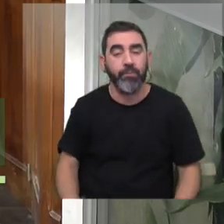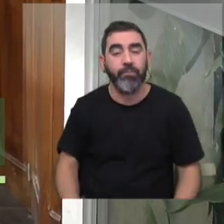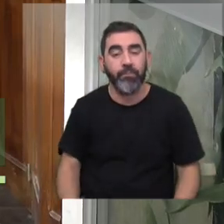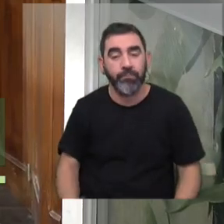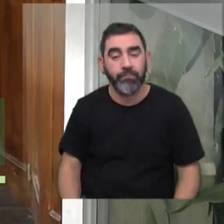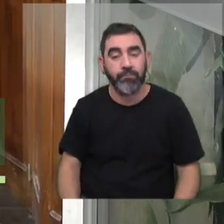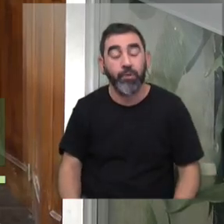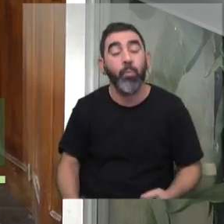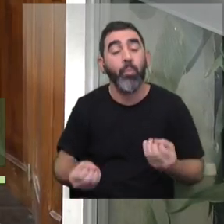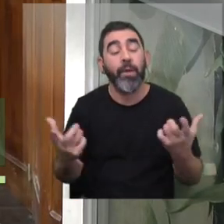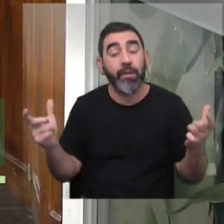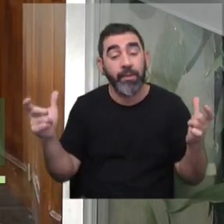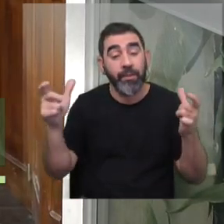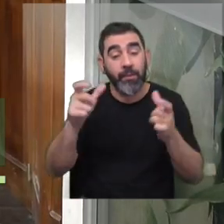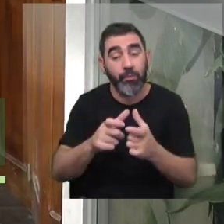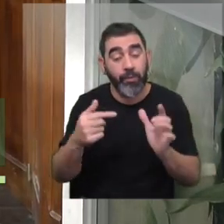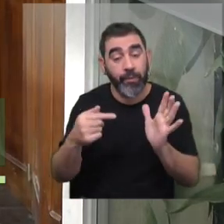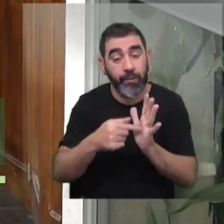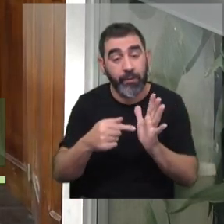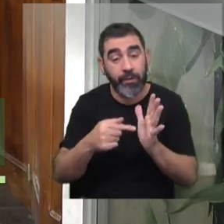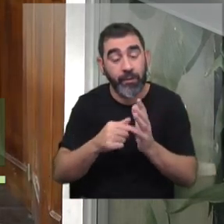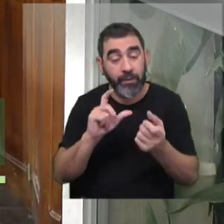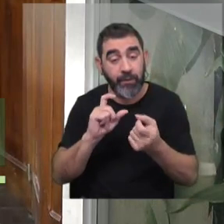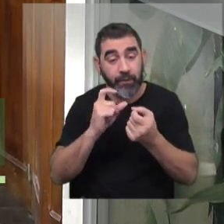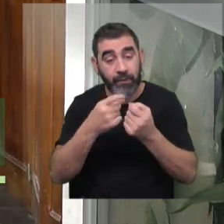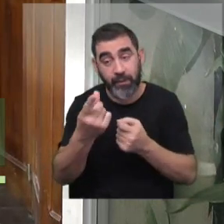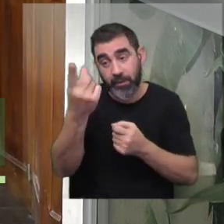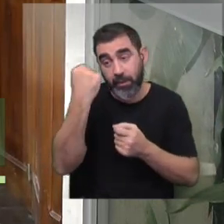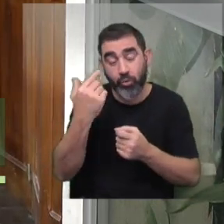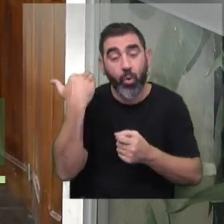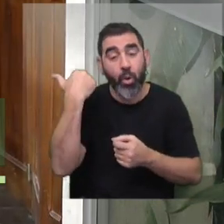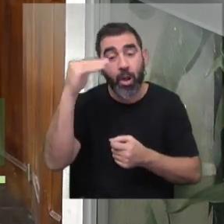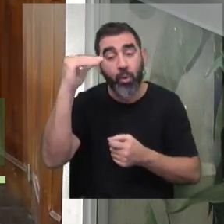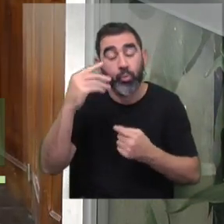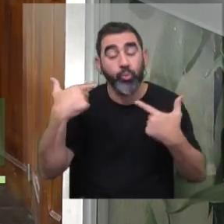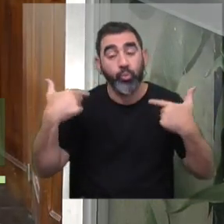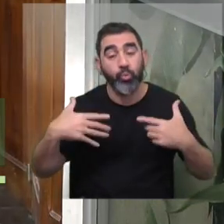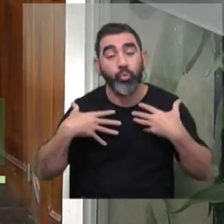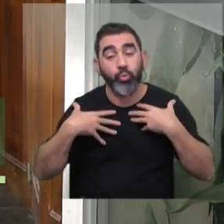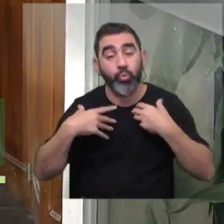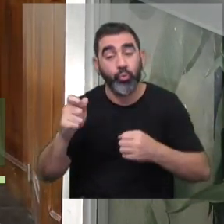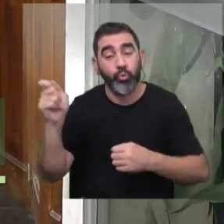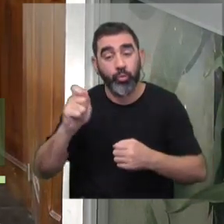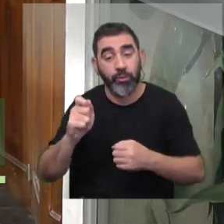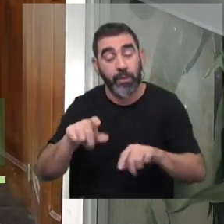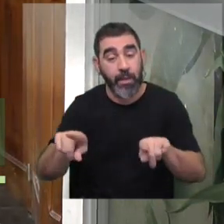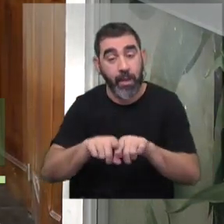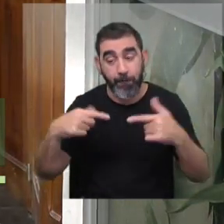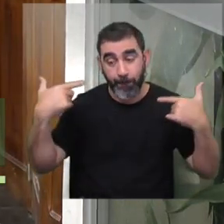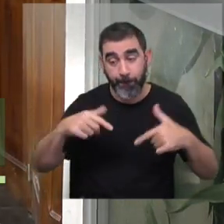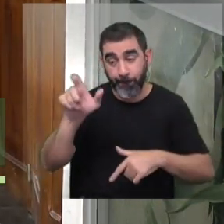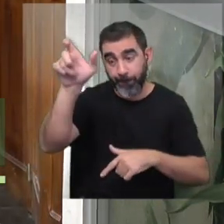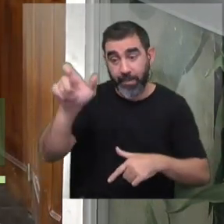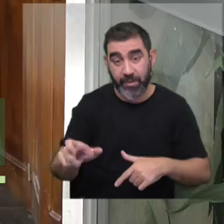esto es tras la reunión que mantuvieron dirigentes del sindicato ayer con autoridades del Ministerio de salud pública donde la propia ministra de salud